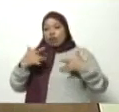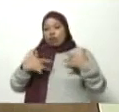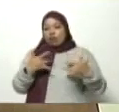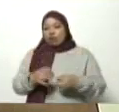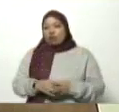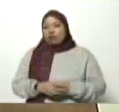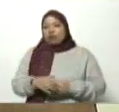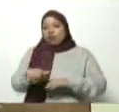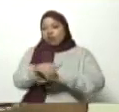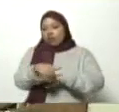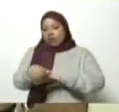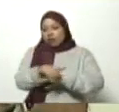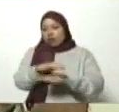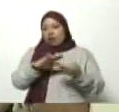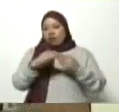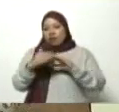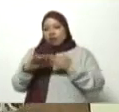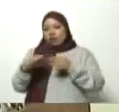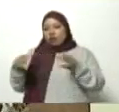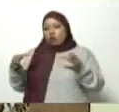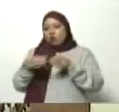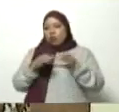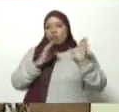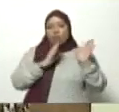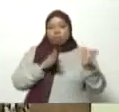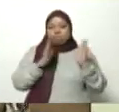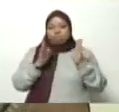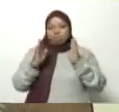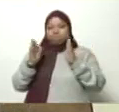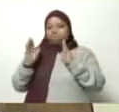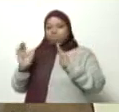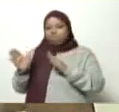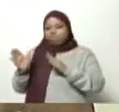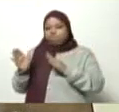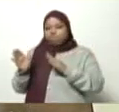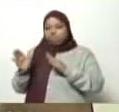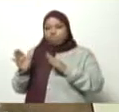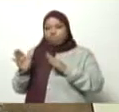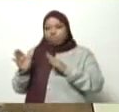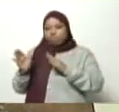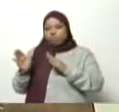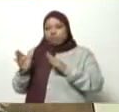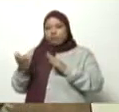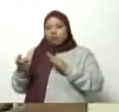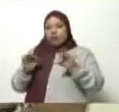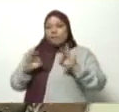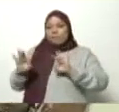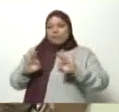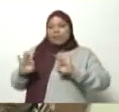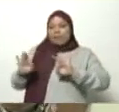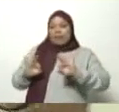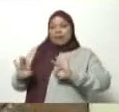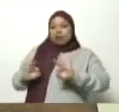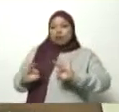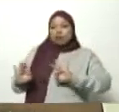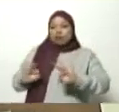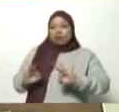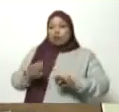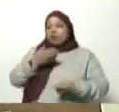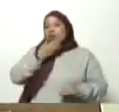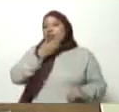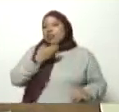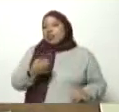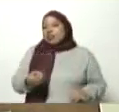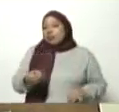De calle, actividades organizativas, actividades de preparación, ya diciembre está